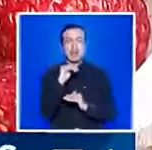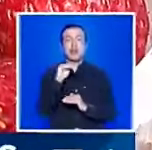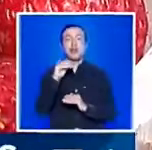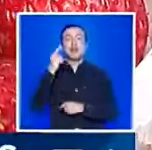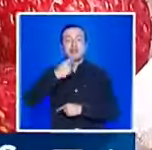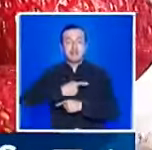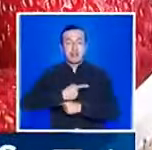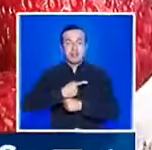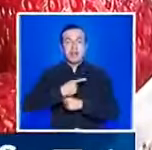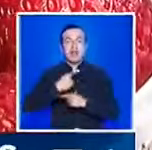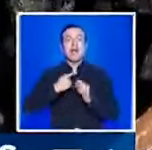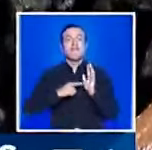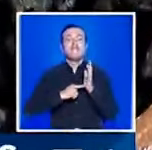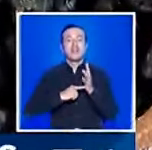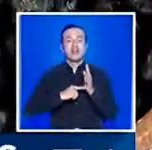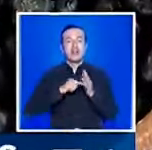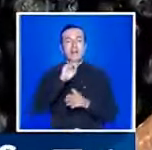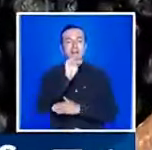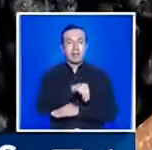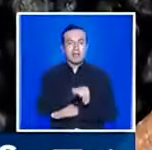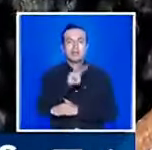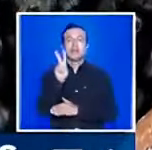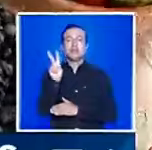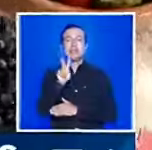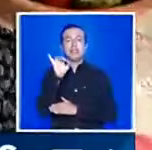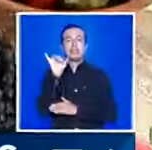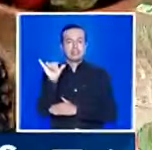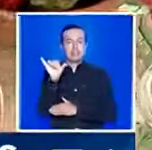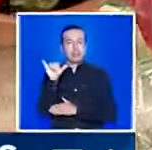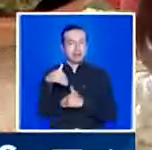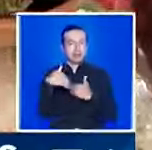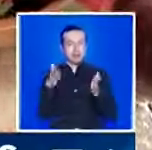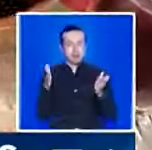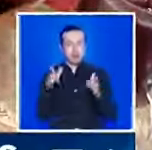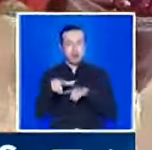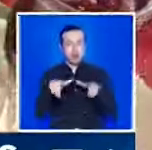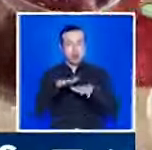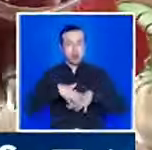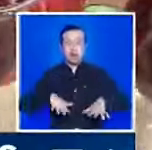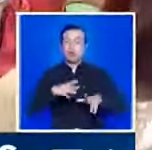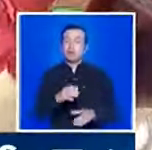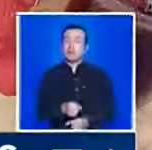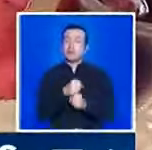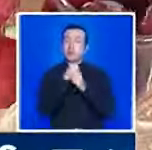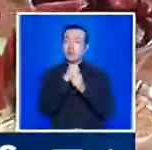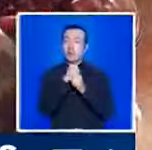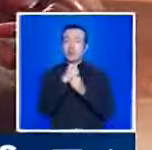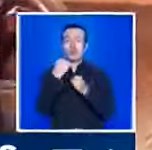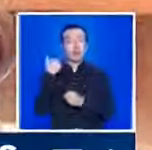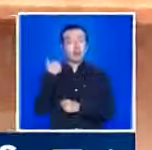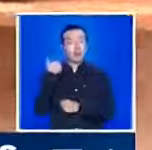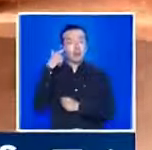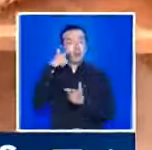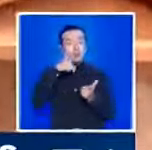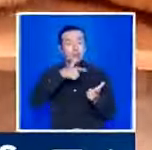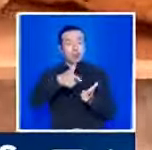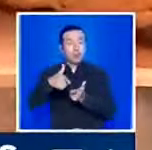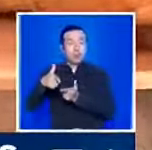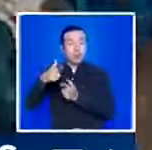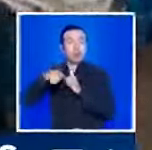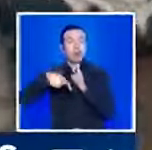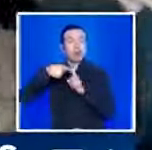de feria son el día martes, viernes y sábado. El mercado es muy seguro, tenemos guardias de seguridad,